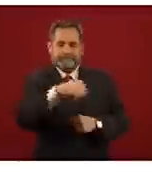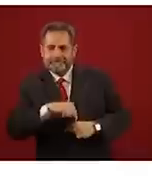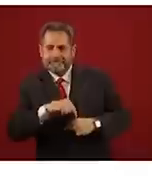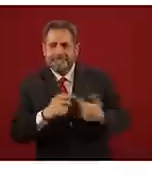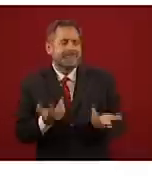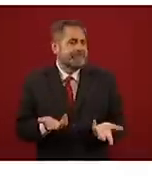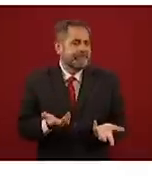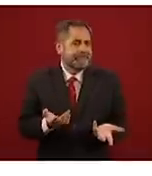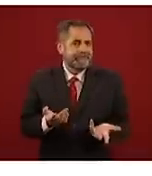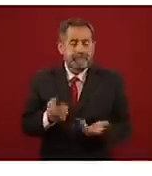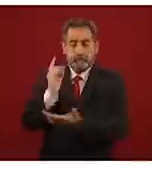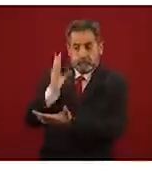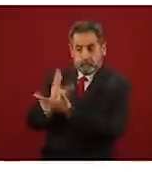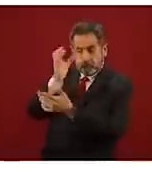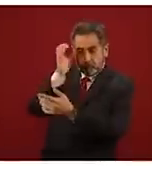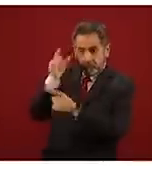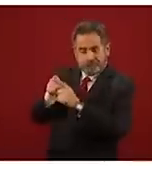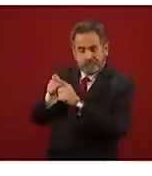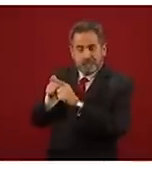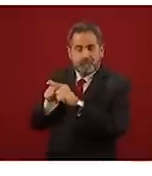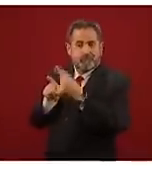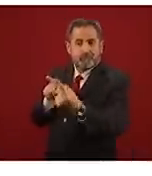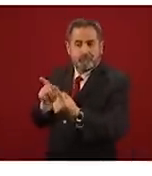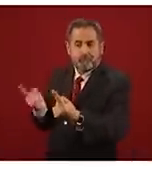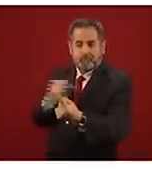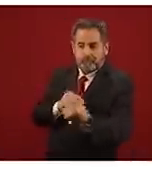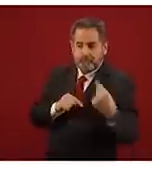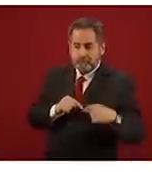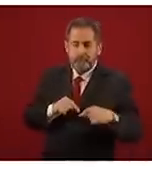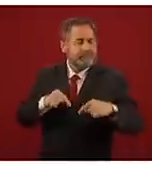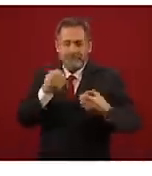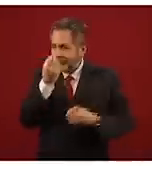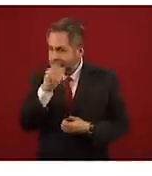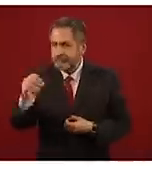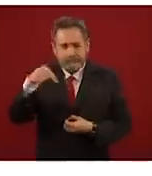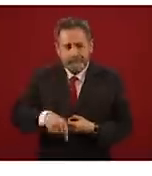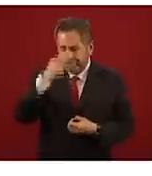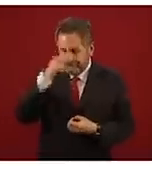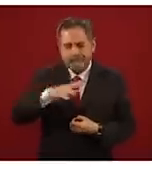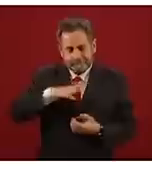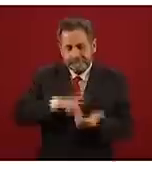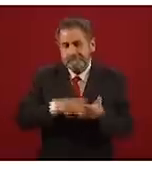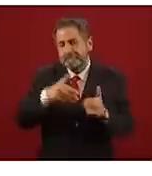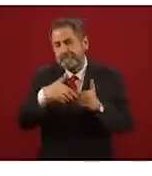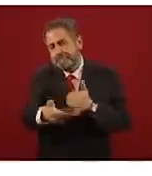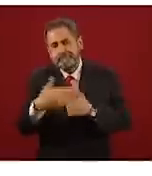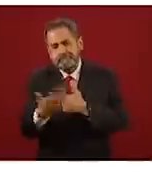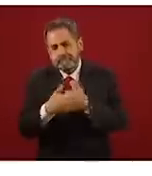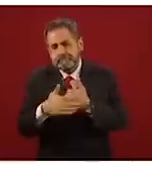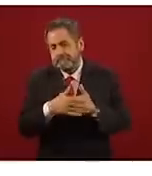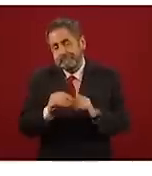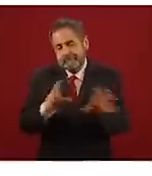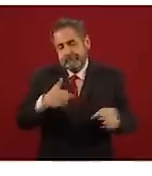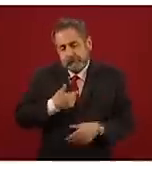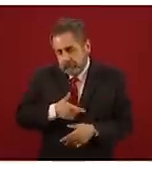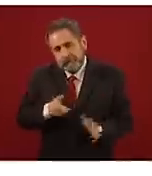virus a México. Les garantizo que el virus va a llegar a México, no es algo que me guste, pero tenemos que tenerlo muy claro y decirlo